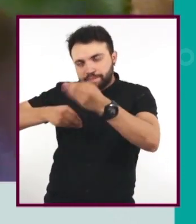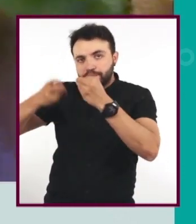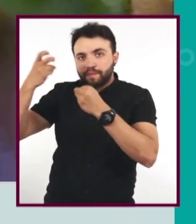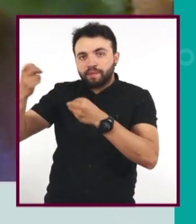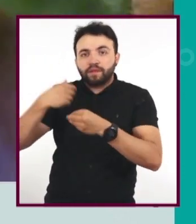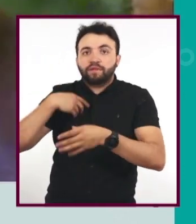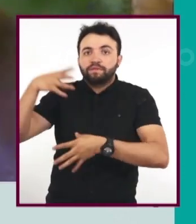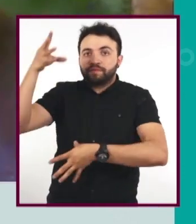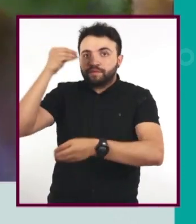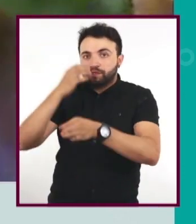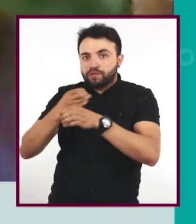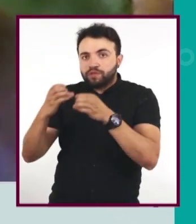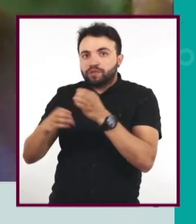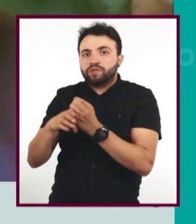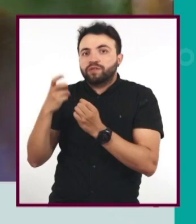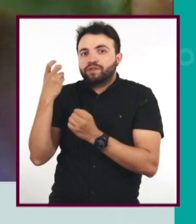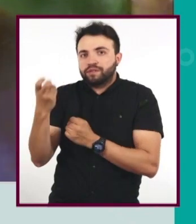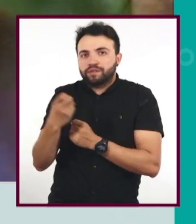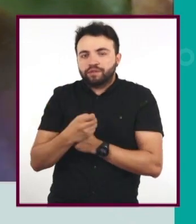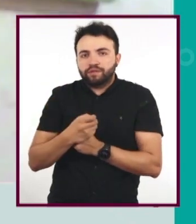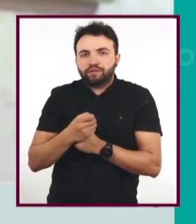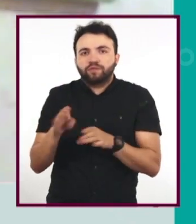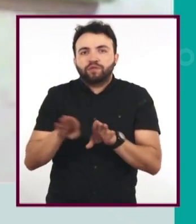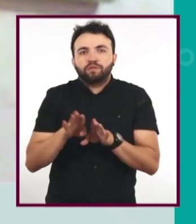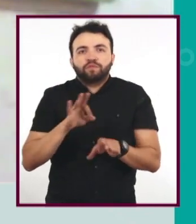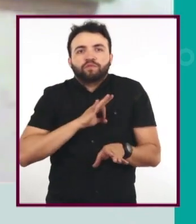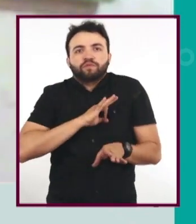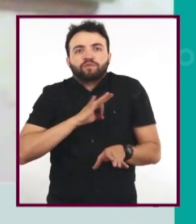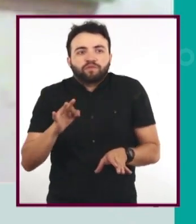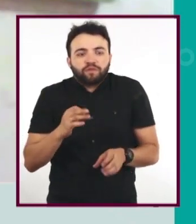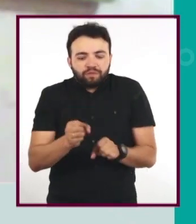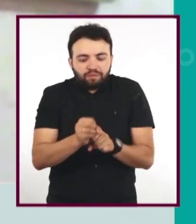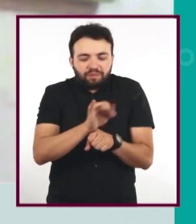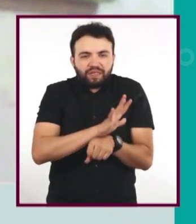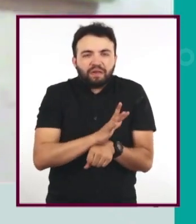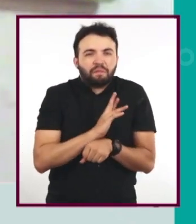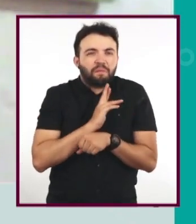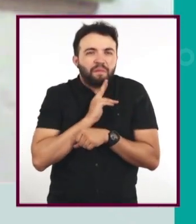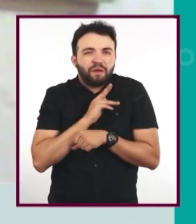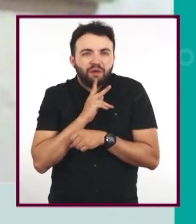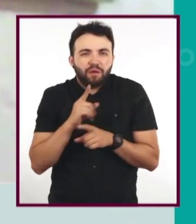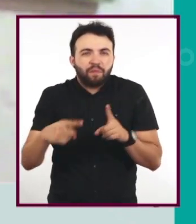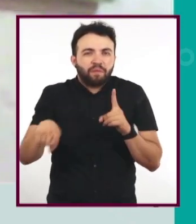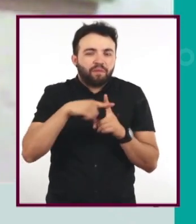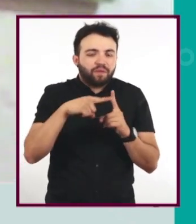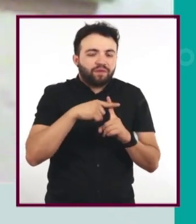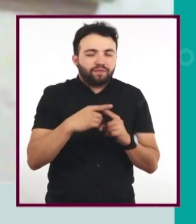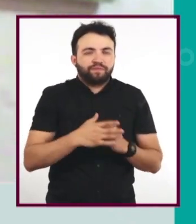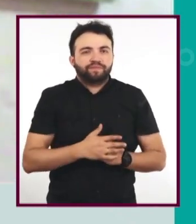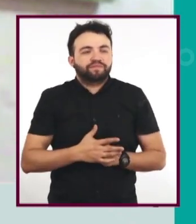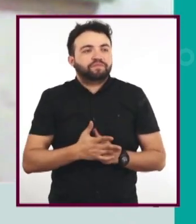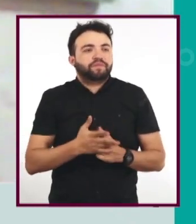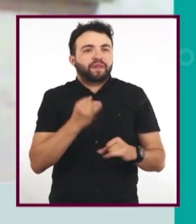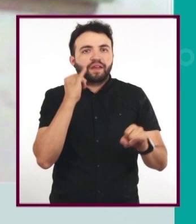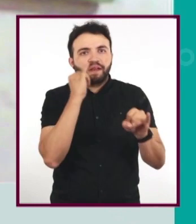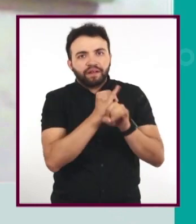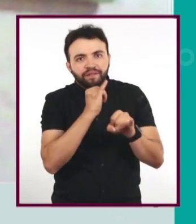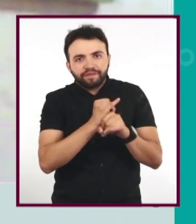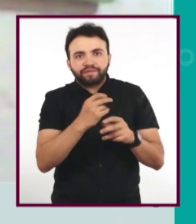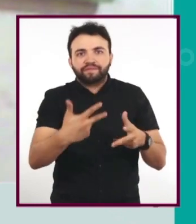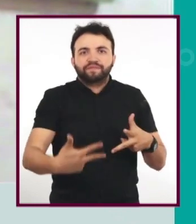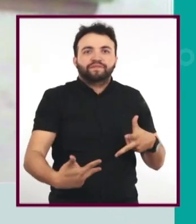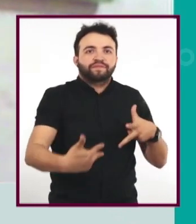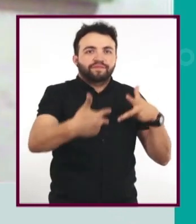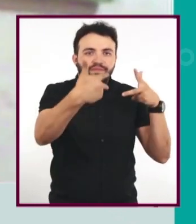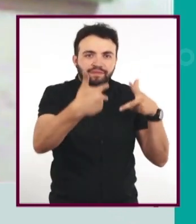que nos rodea y cómo sobrellevar la pandemia. Las redes sociales, las videollamadas. Mi mejor tip,